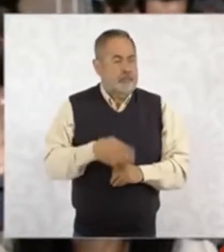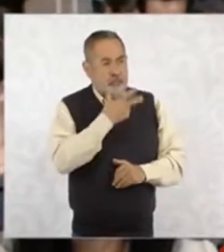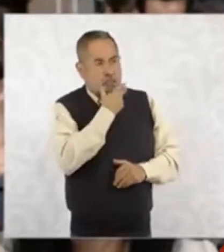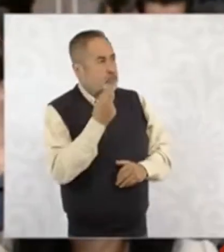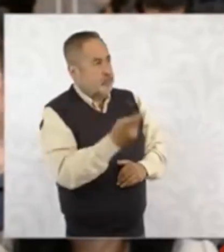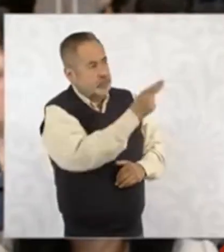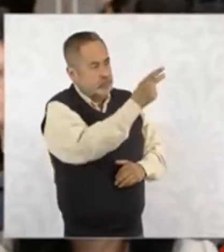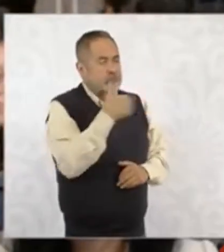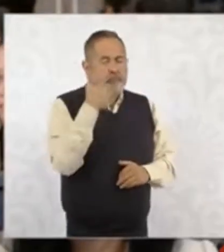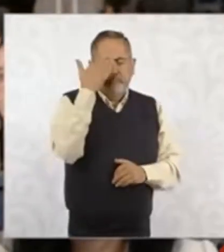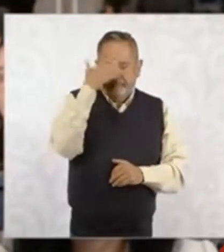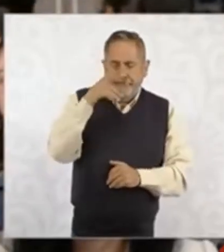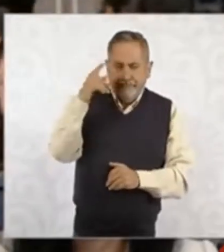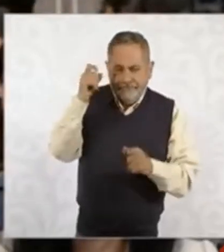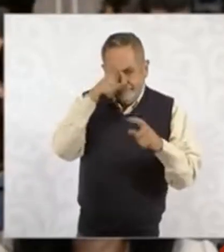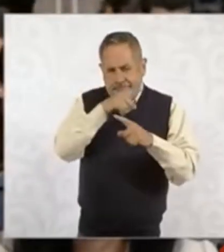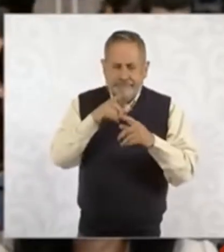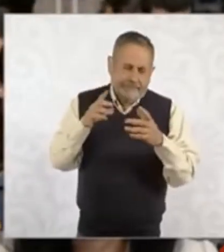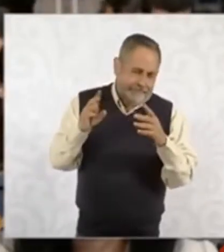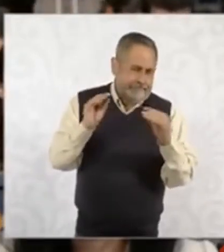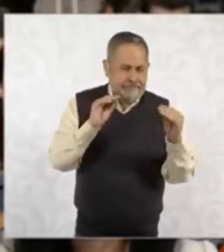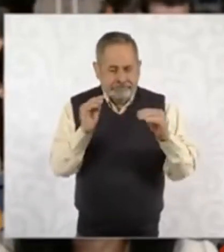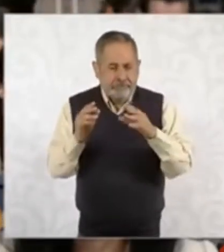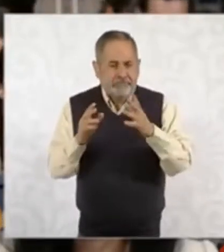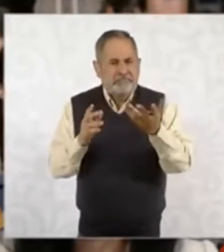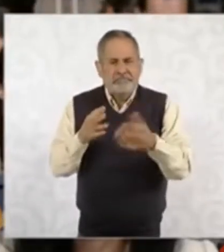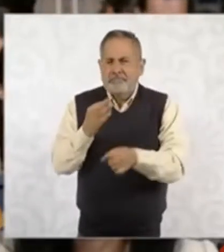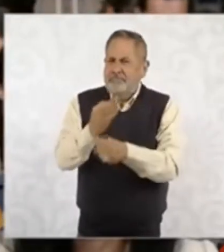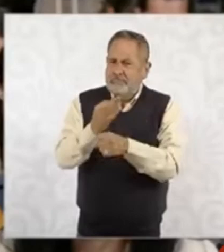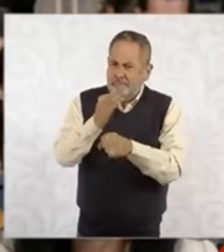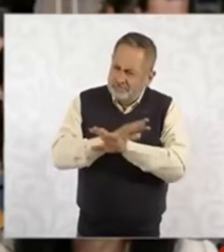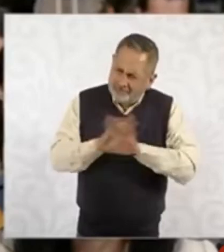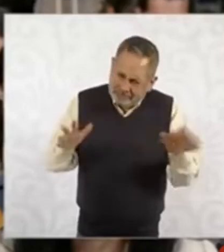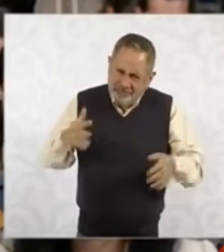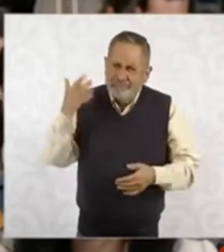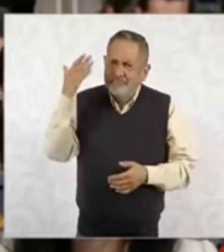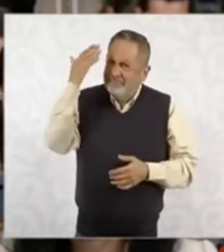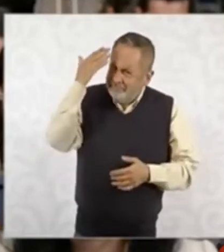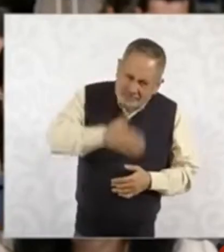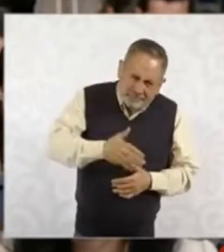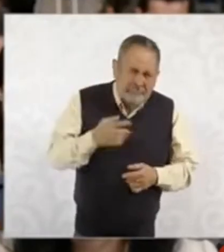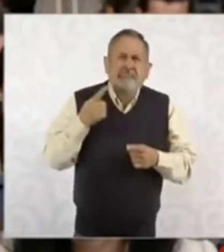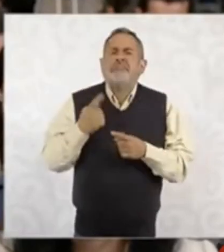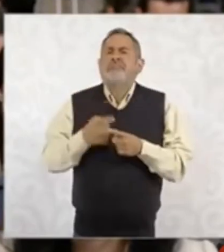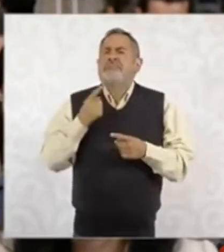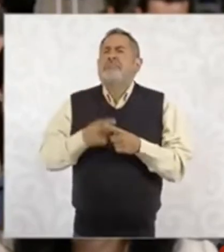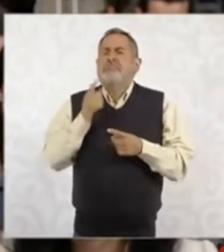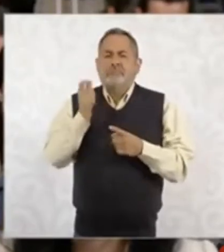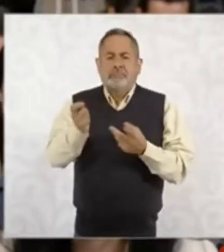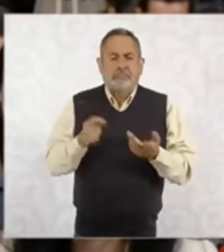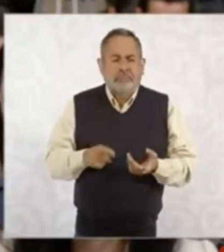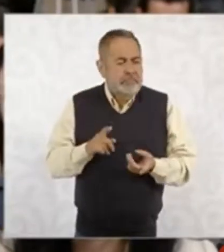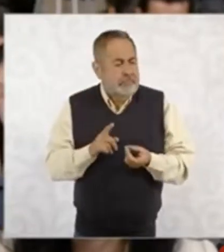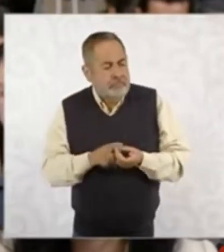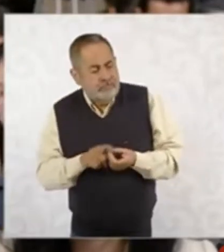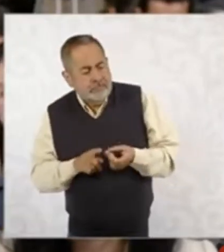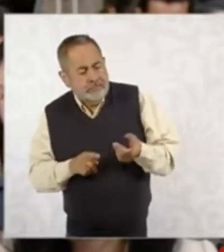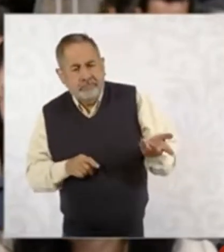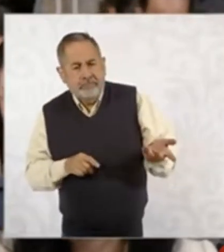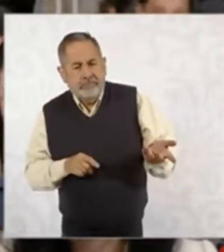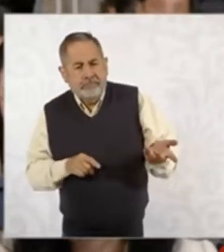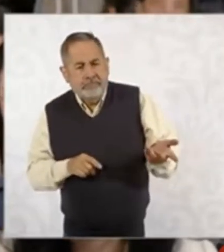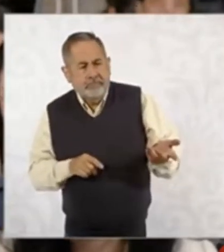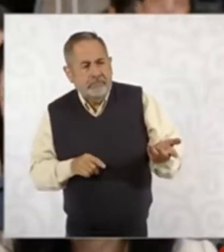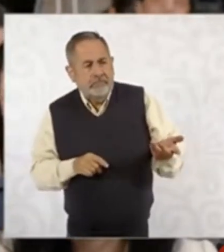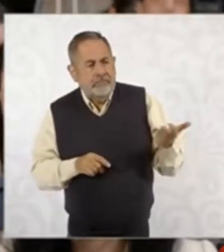difícil debate, pero ¿no es momento de saber por fin de dónde llegó